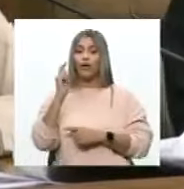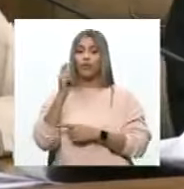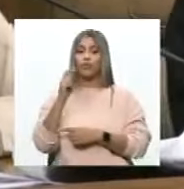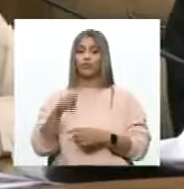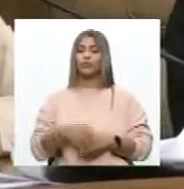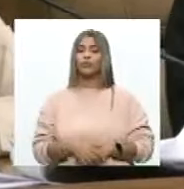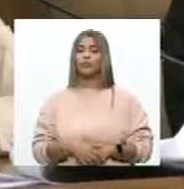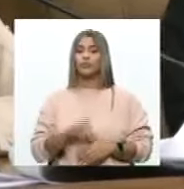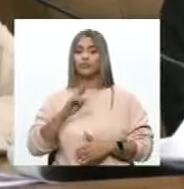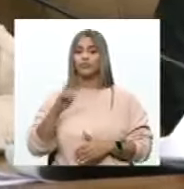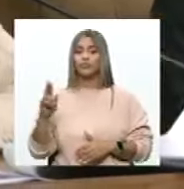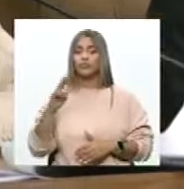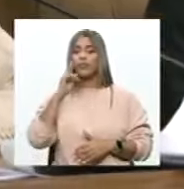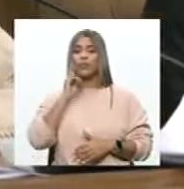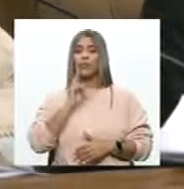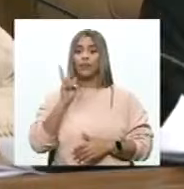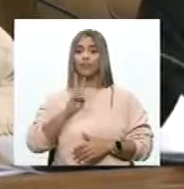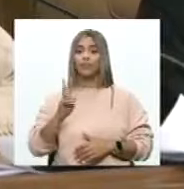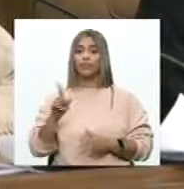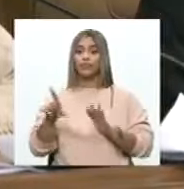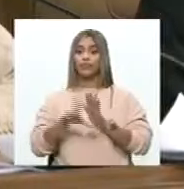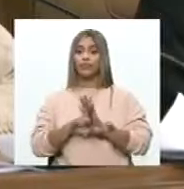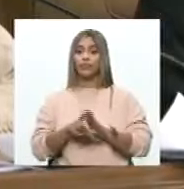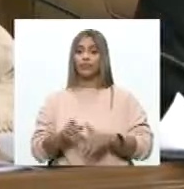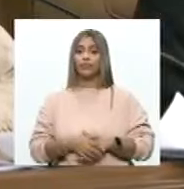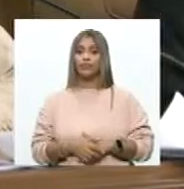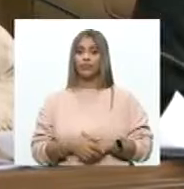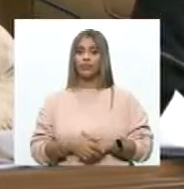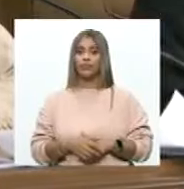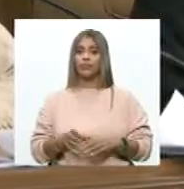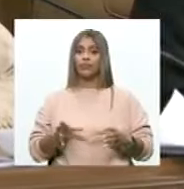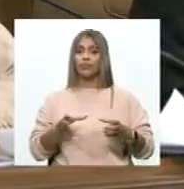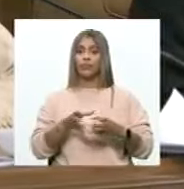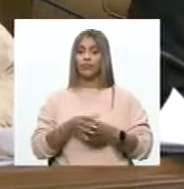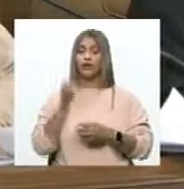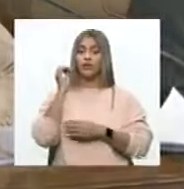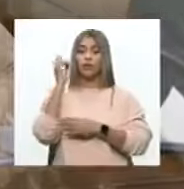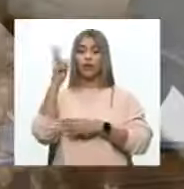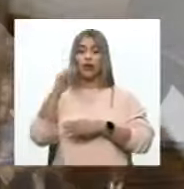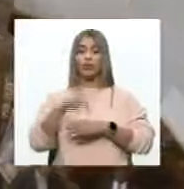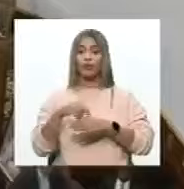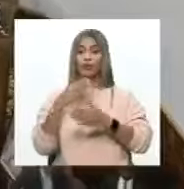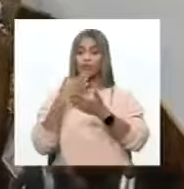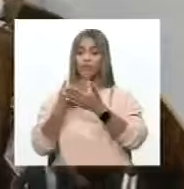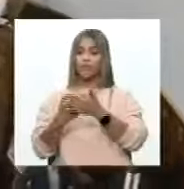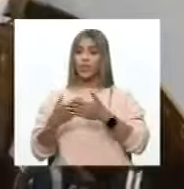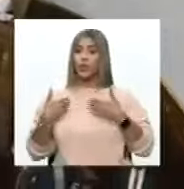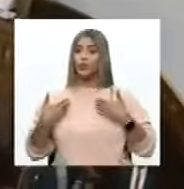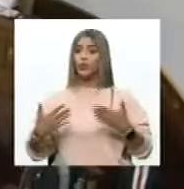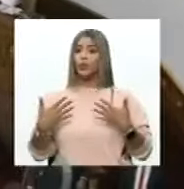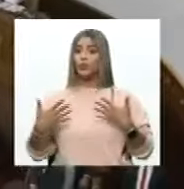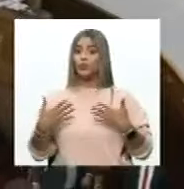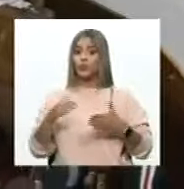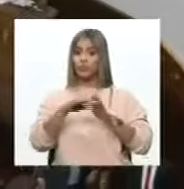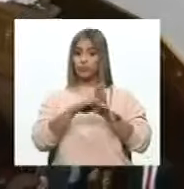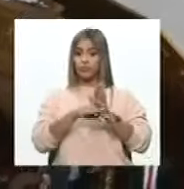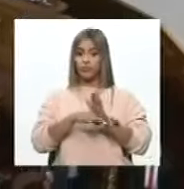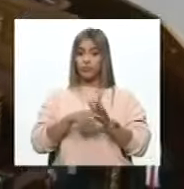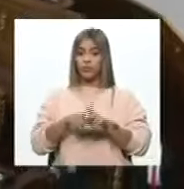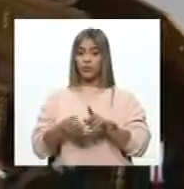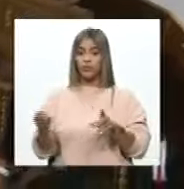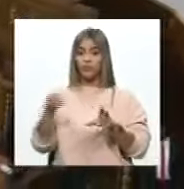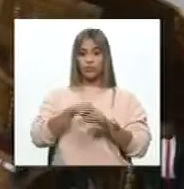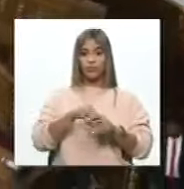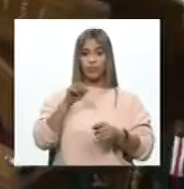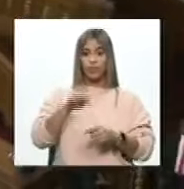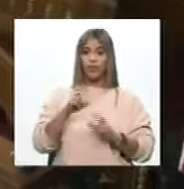de la República Bolivariana de Venezuela y la ley. La Junta Directiva de la Asamblea Nacional solicita la urgencia reglamentaria para incluir